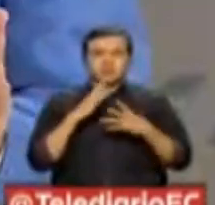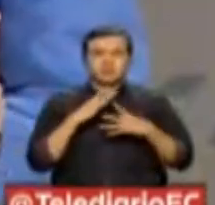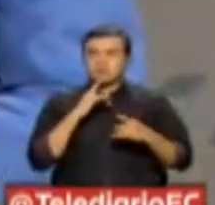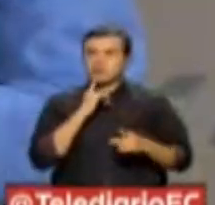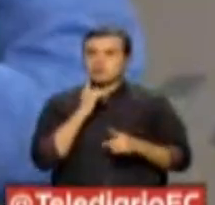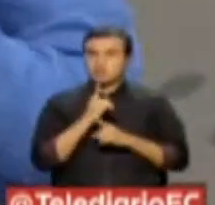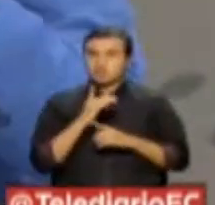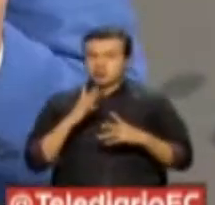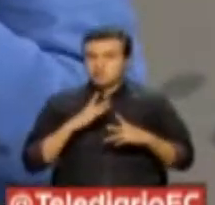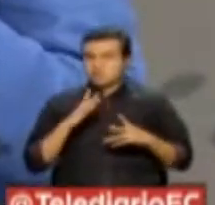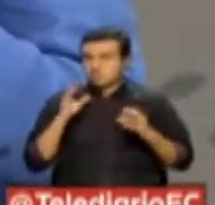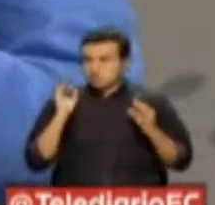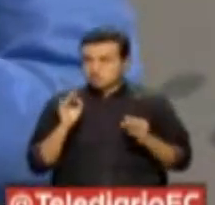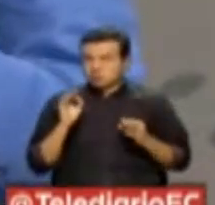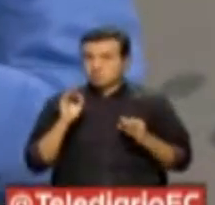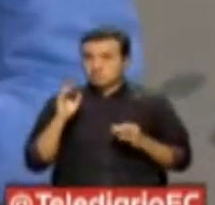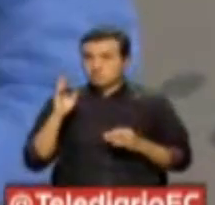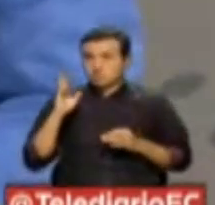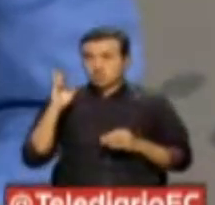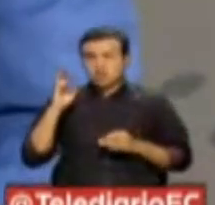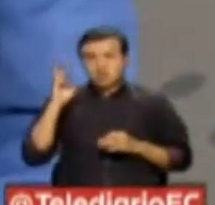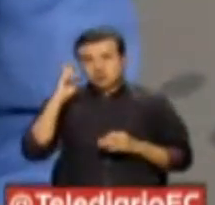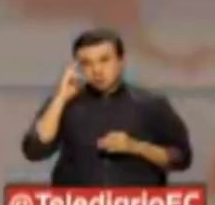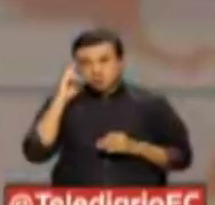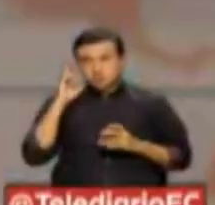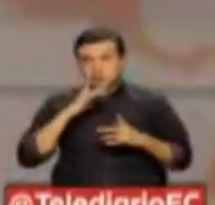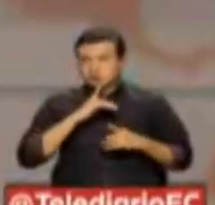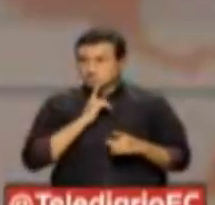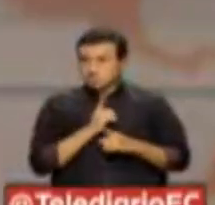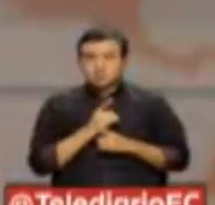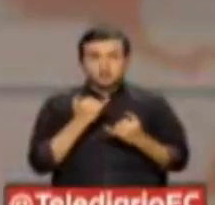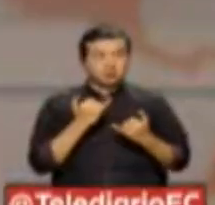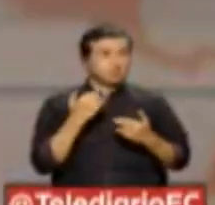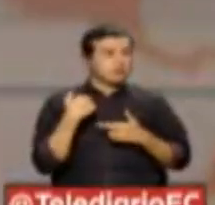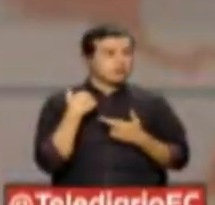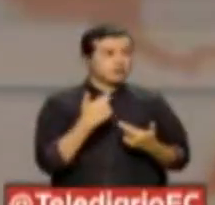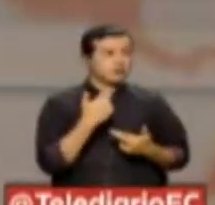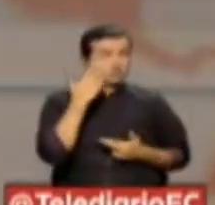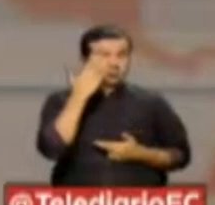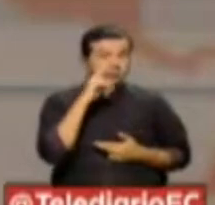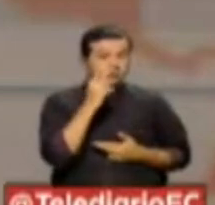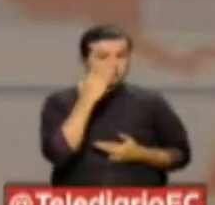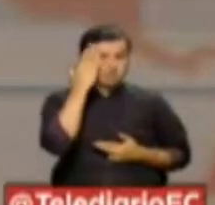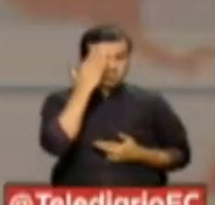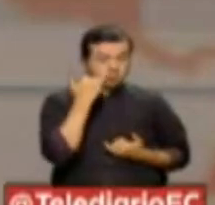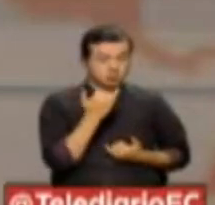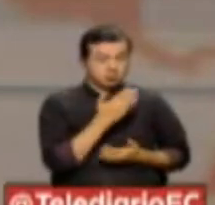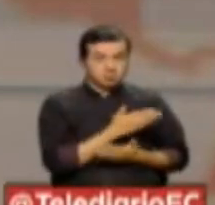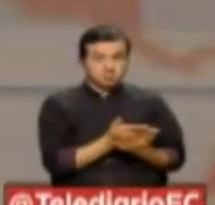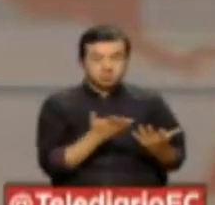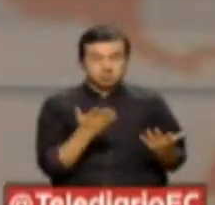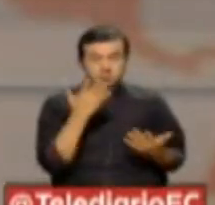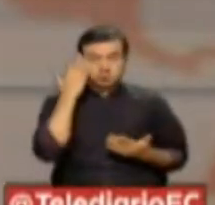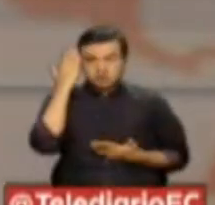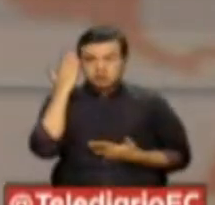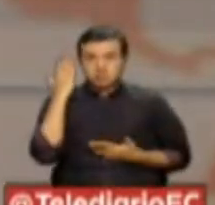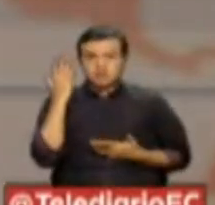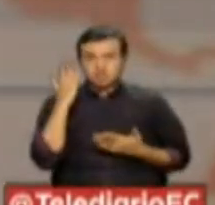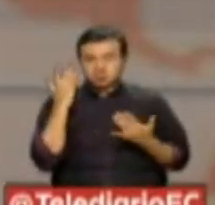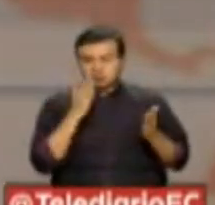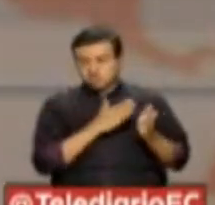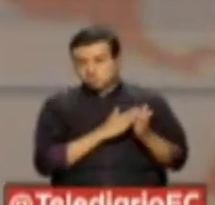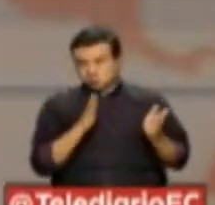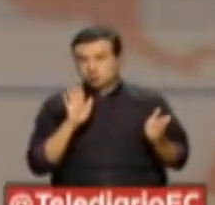es en sentido figurado o literalmente está encargado de la alcaldía el vicealcalde actualmente porque el alcalde está gozando